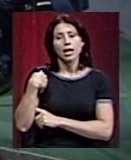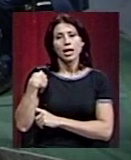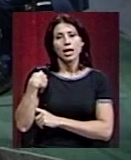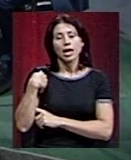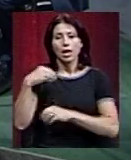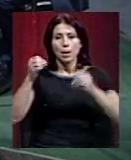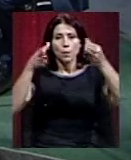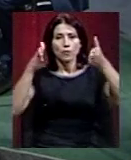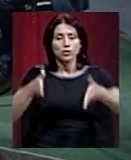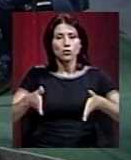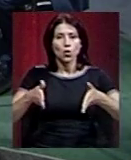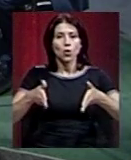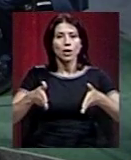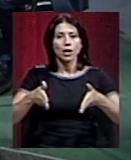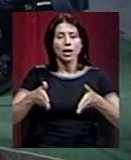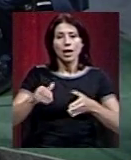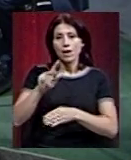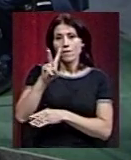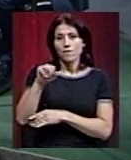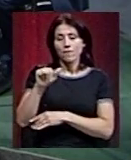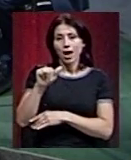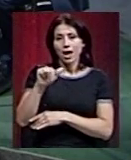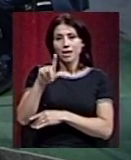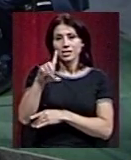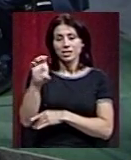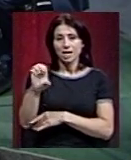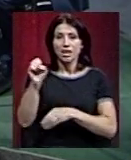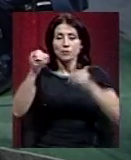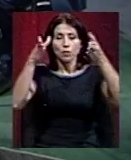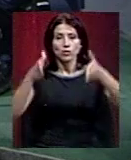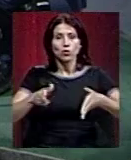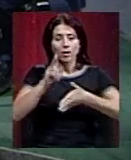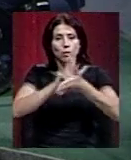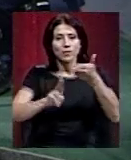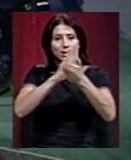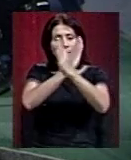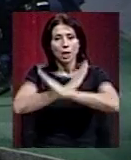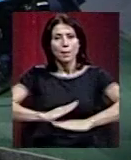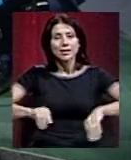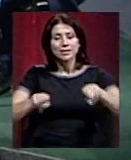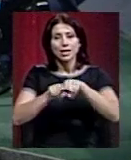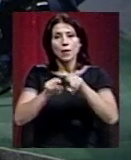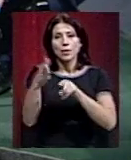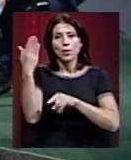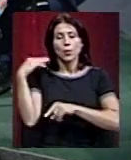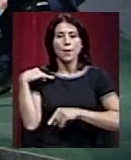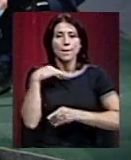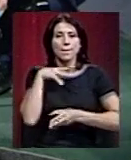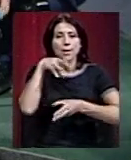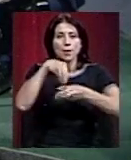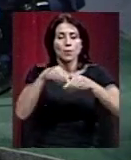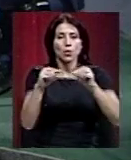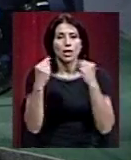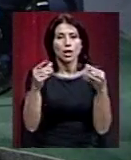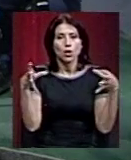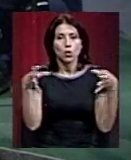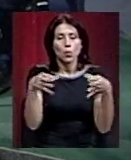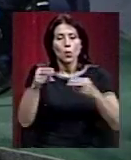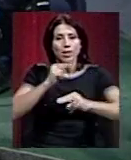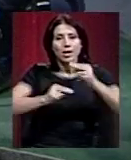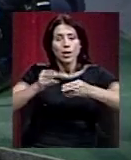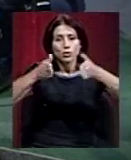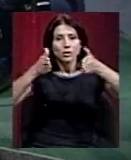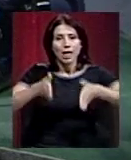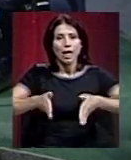El profesor Valle es profesor de la Universidad de La Paz, fue miembro del grupo de negociadores de la paz